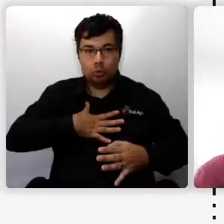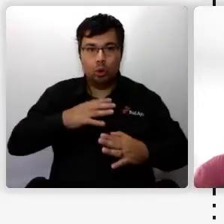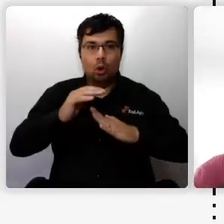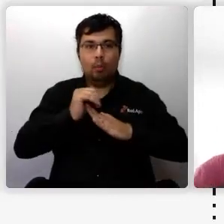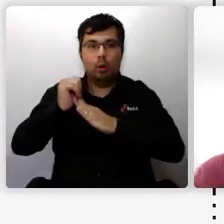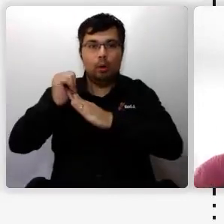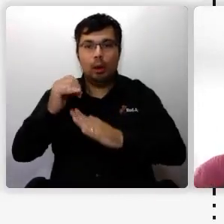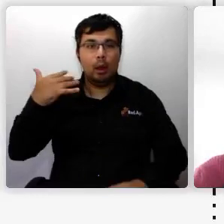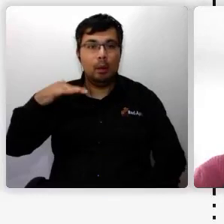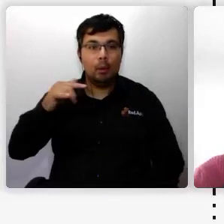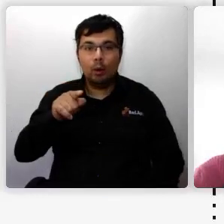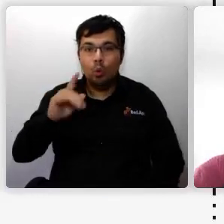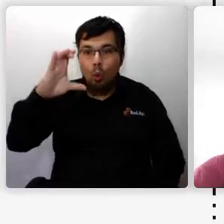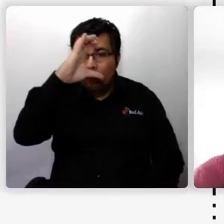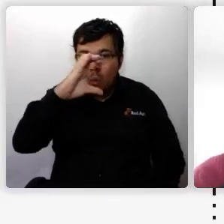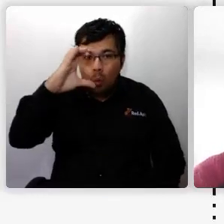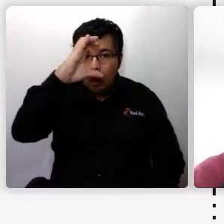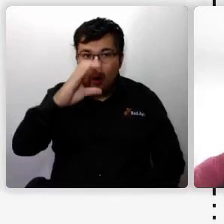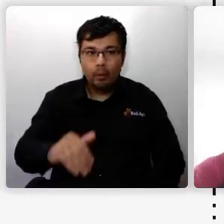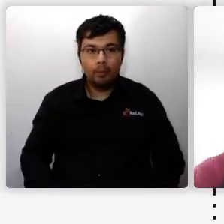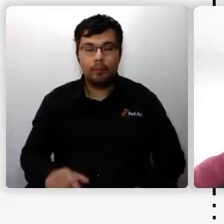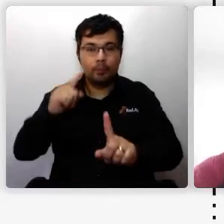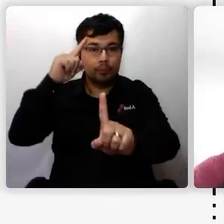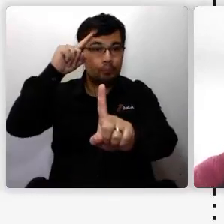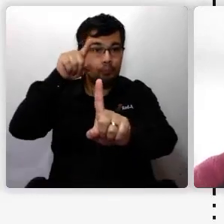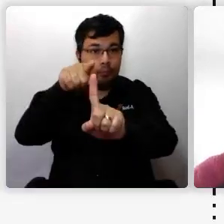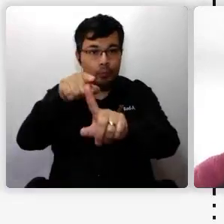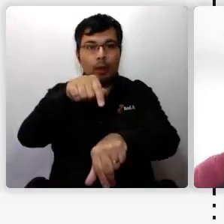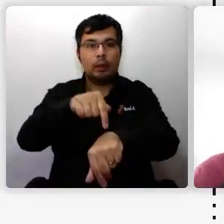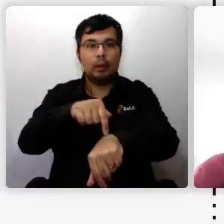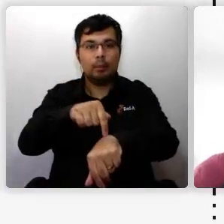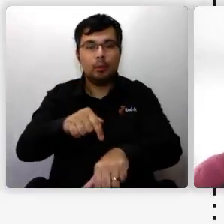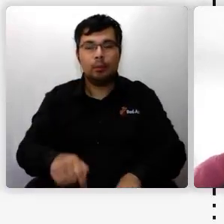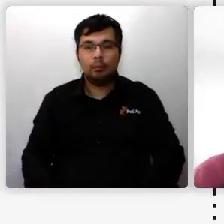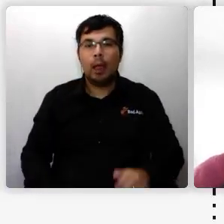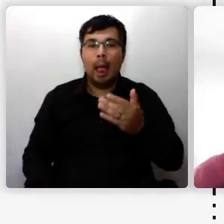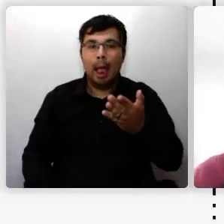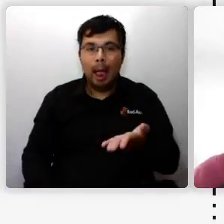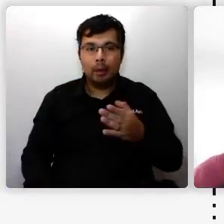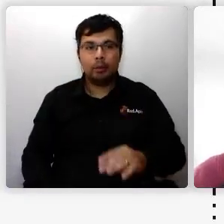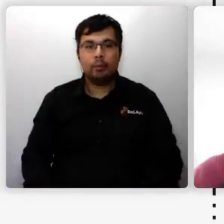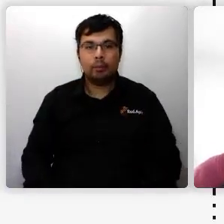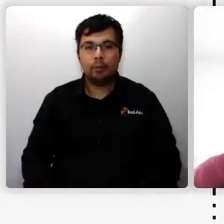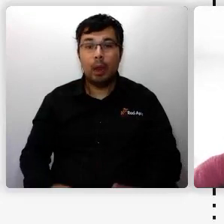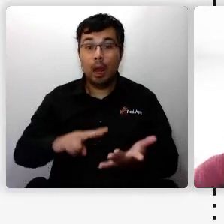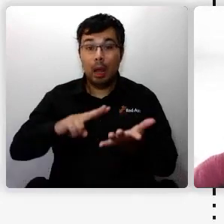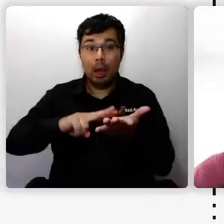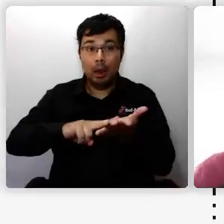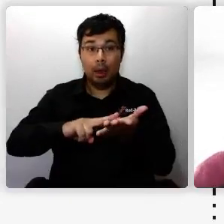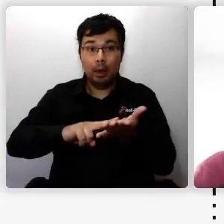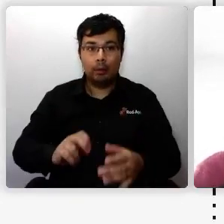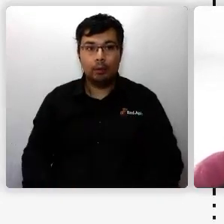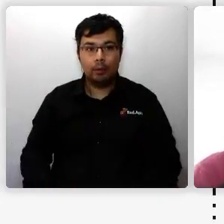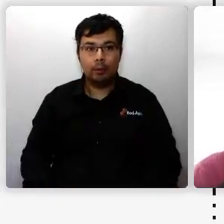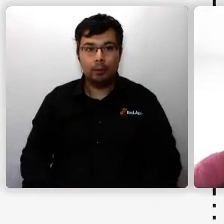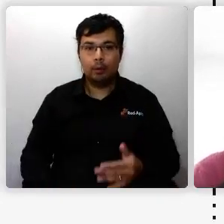que busquemos y dediquemos tiempo a esto, que la verdad es que finalmente es una